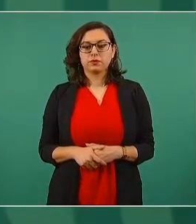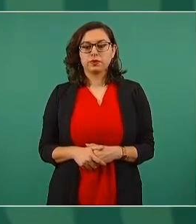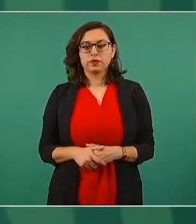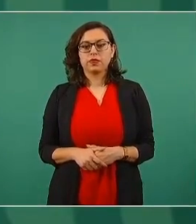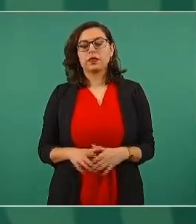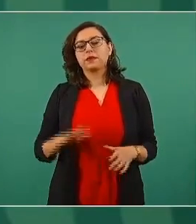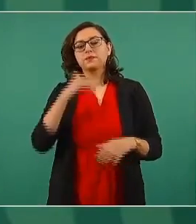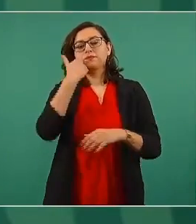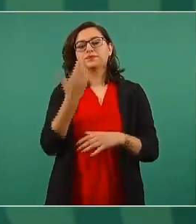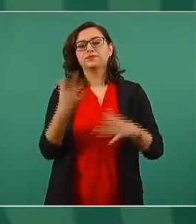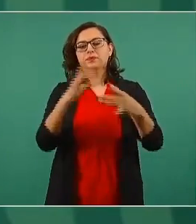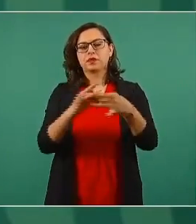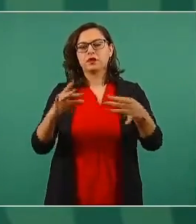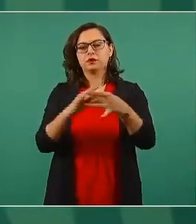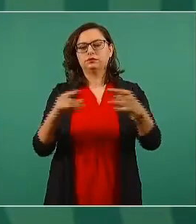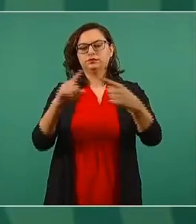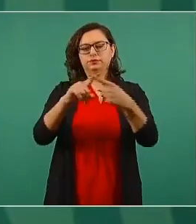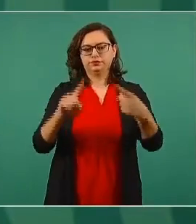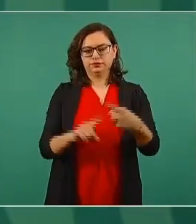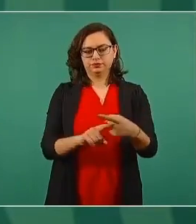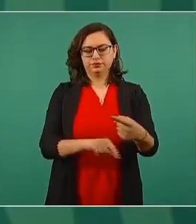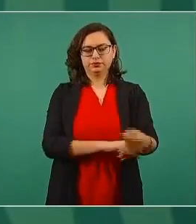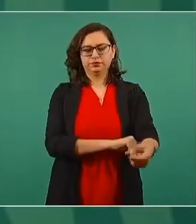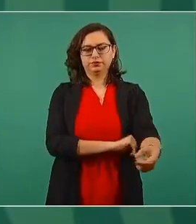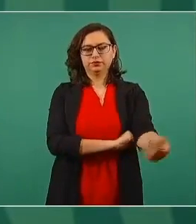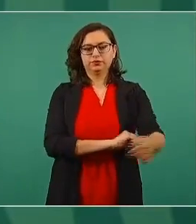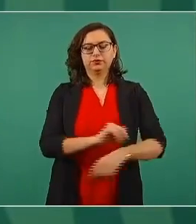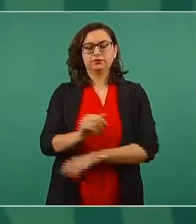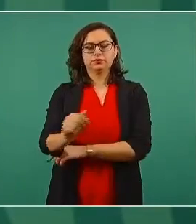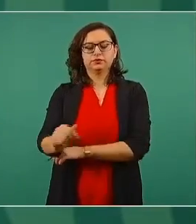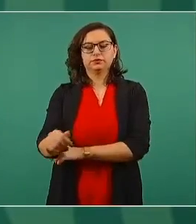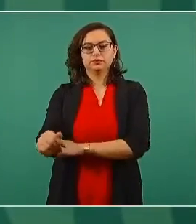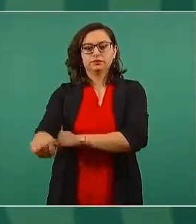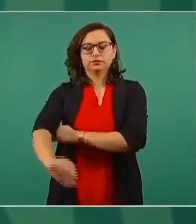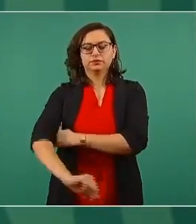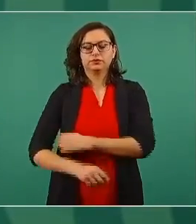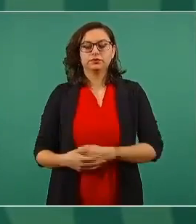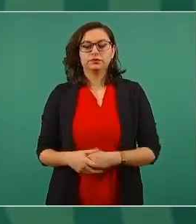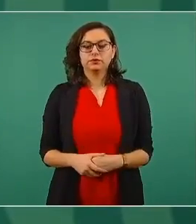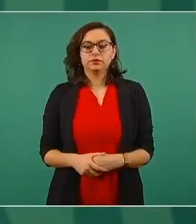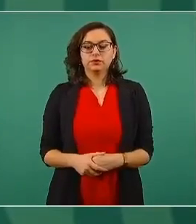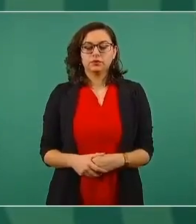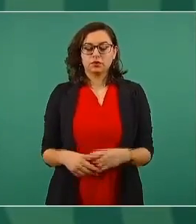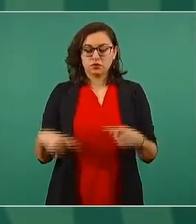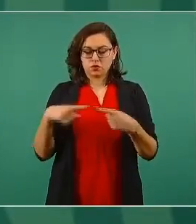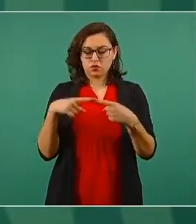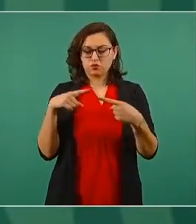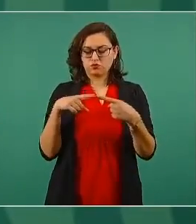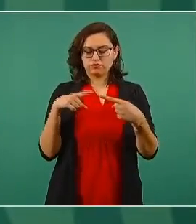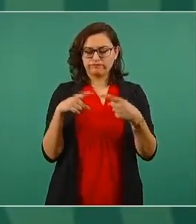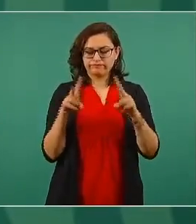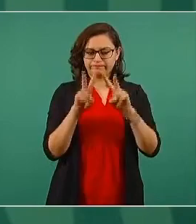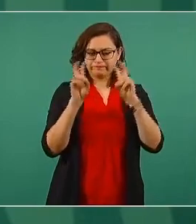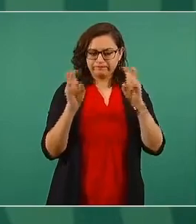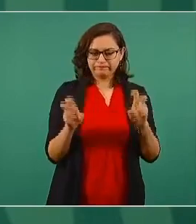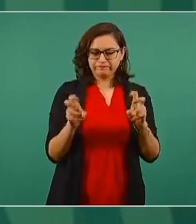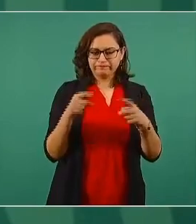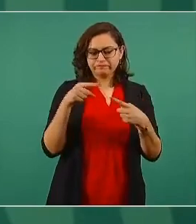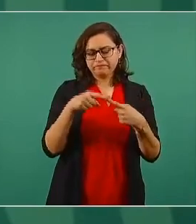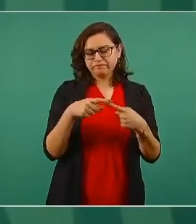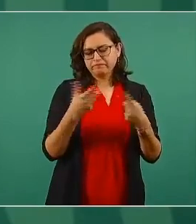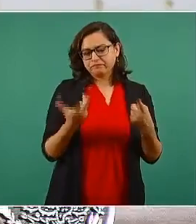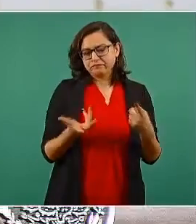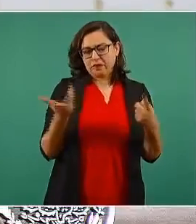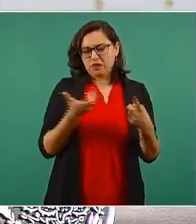comentarles 2 cosas, una de forma y otra de fondo. La de